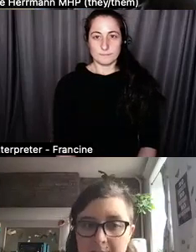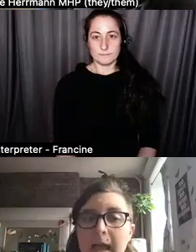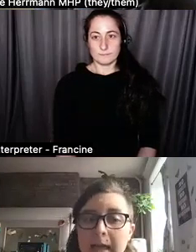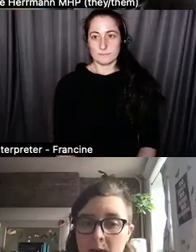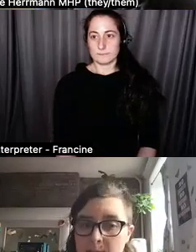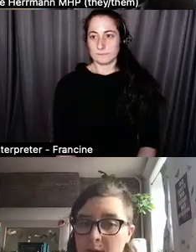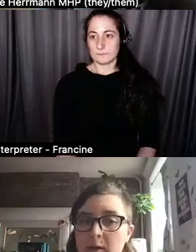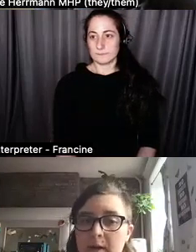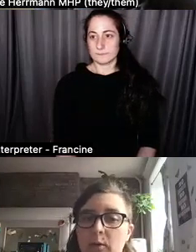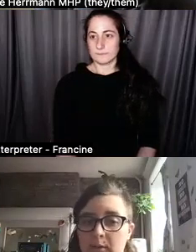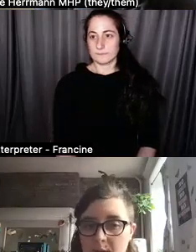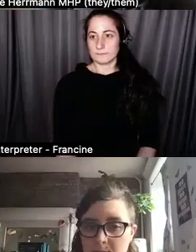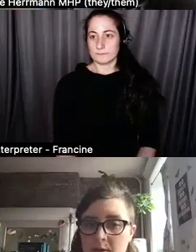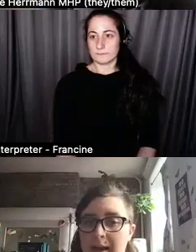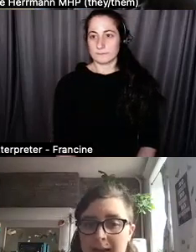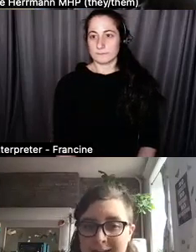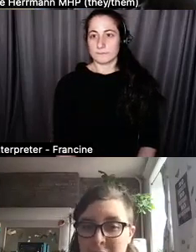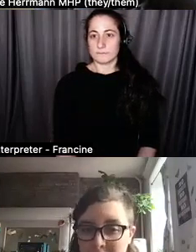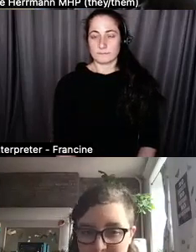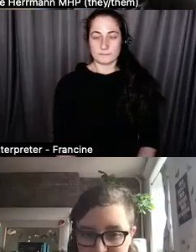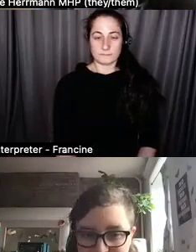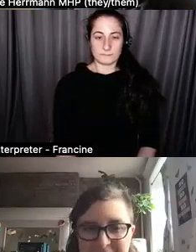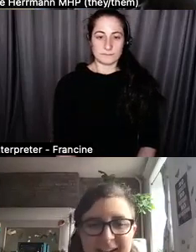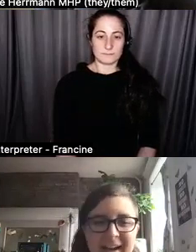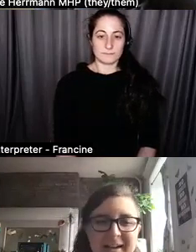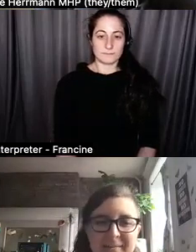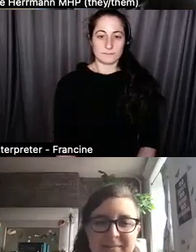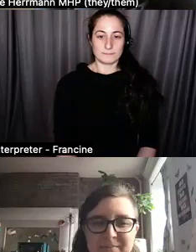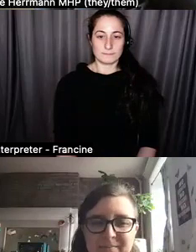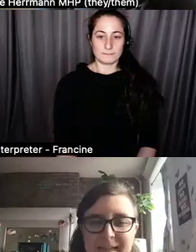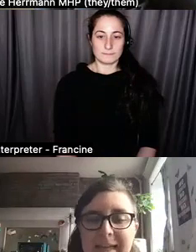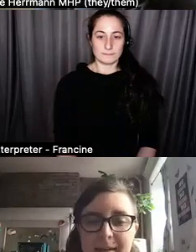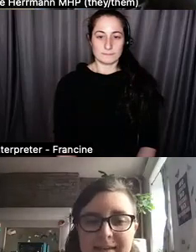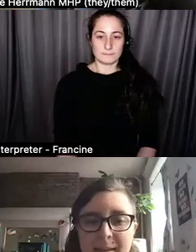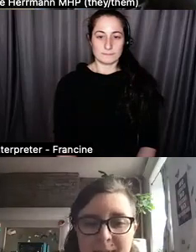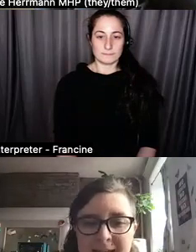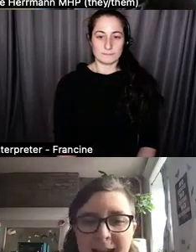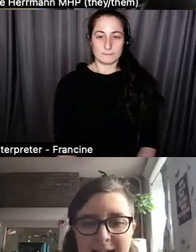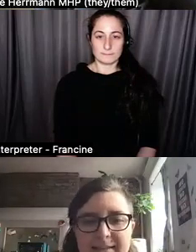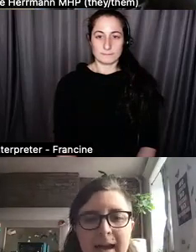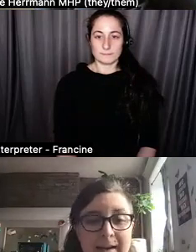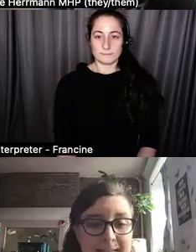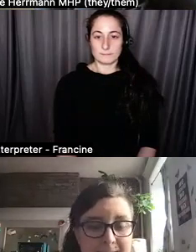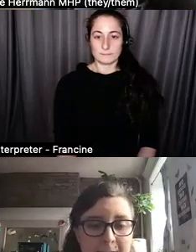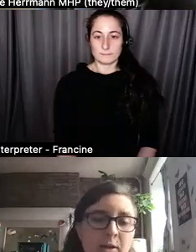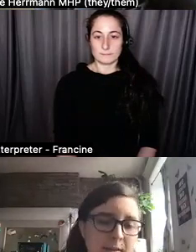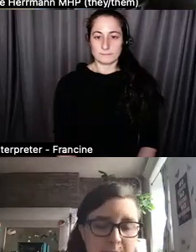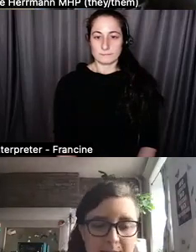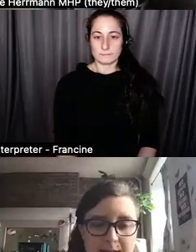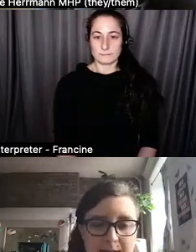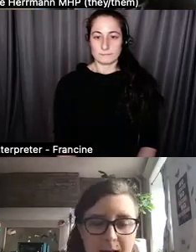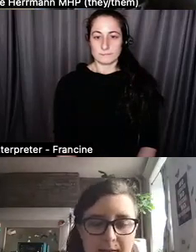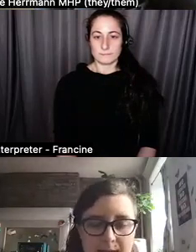chat y yo les puedo ayudar cuando termino la introducción. Y también es necesario,